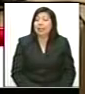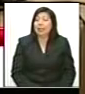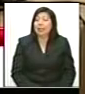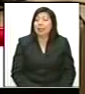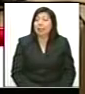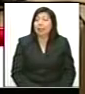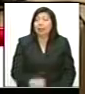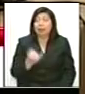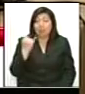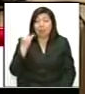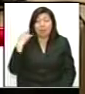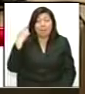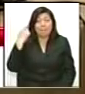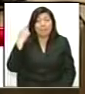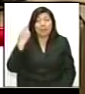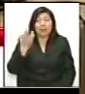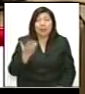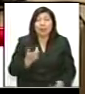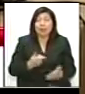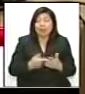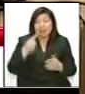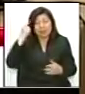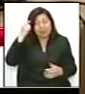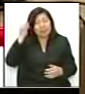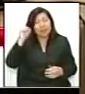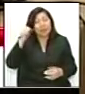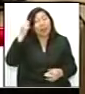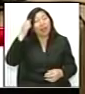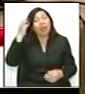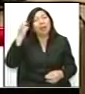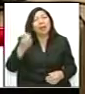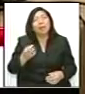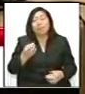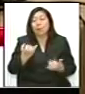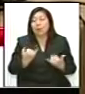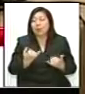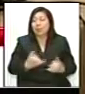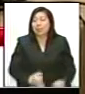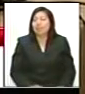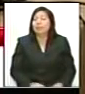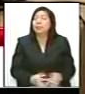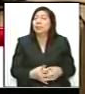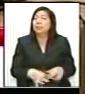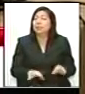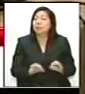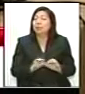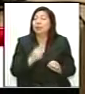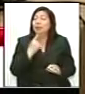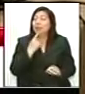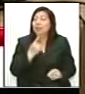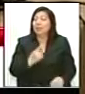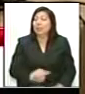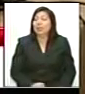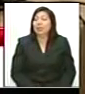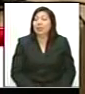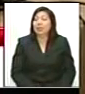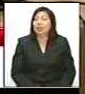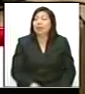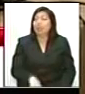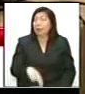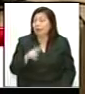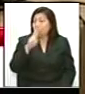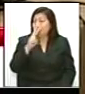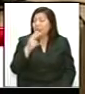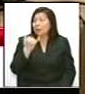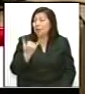de nuestra ideología política, de lo que creemos, ese hecho es importante resaltar. Pero en el Perú,